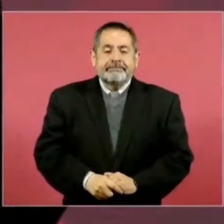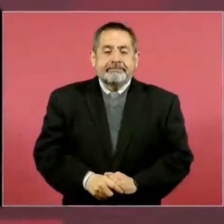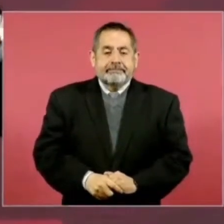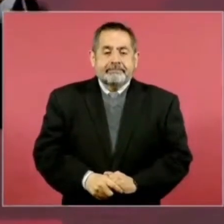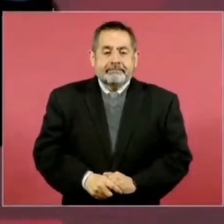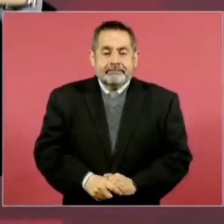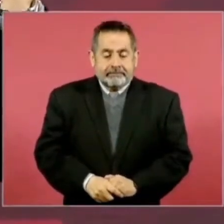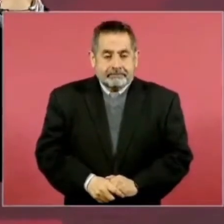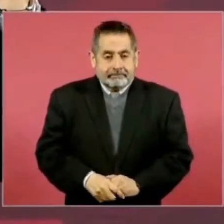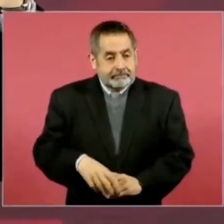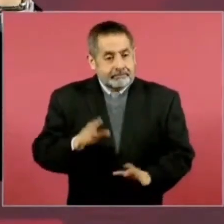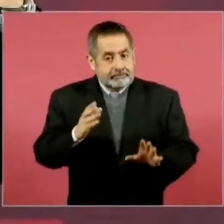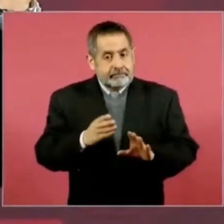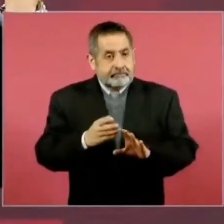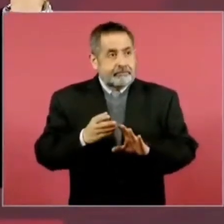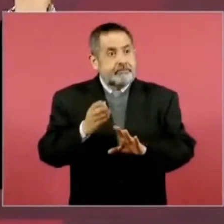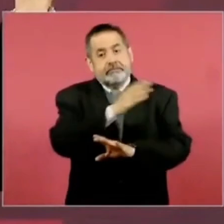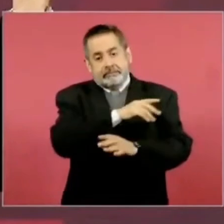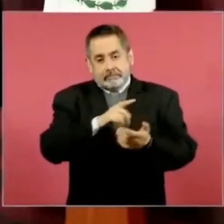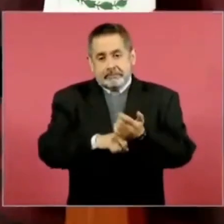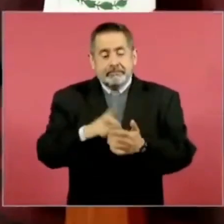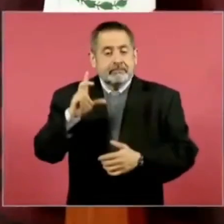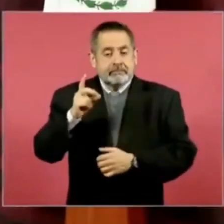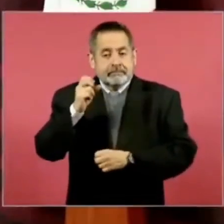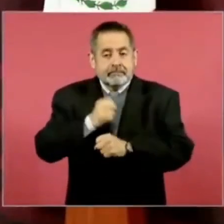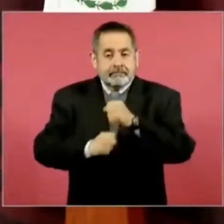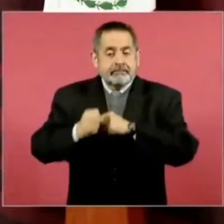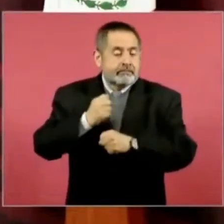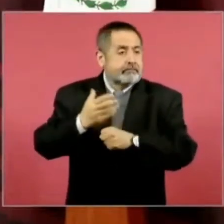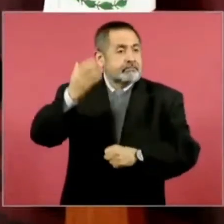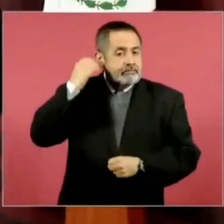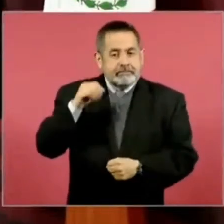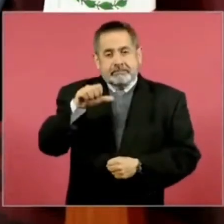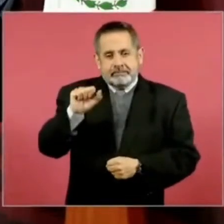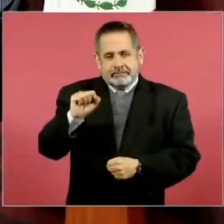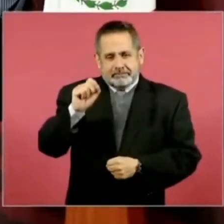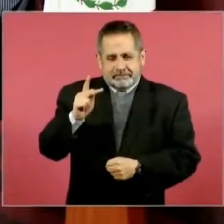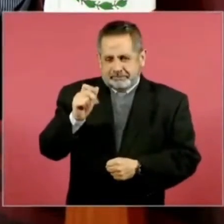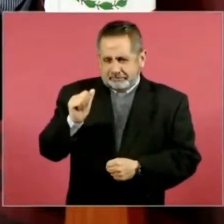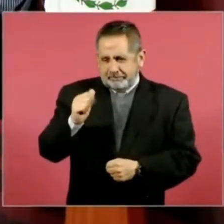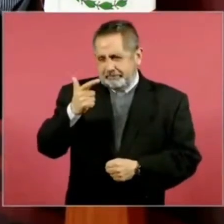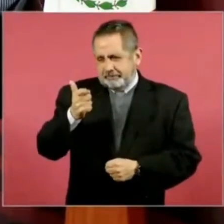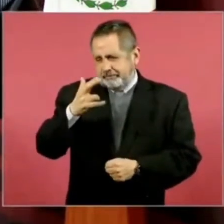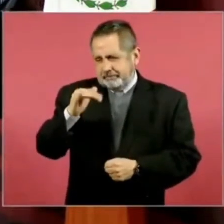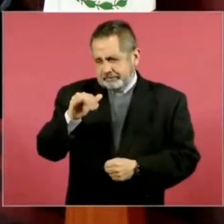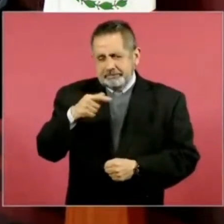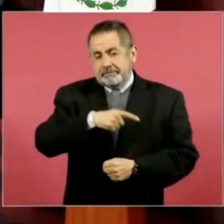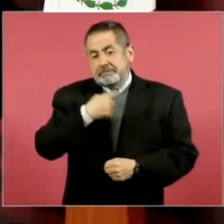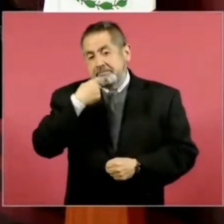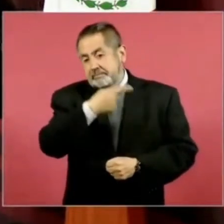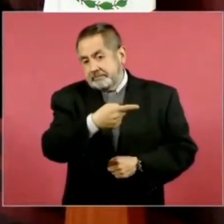ASPE, hace 30 años, llegó a decir